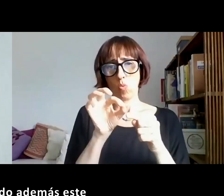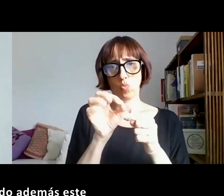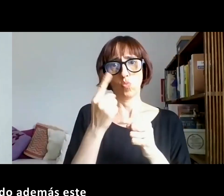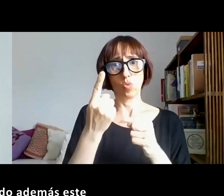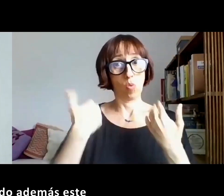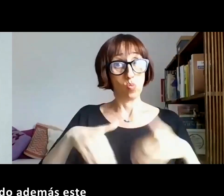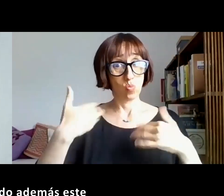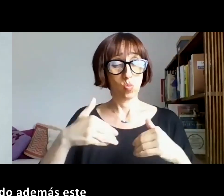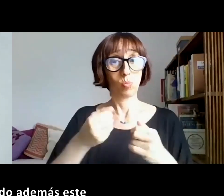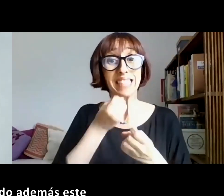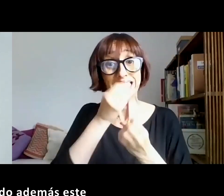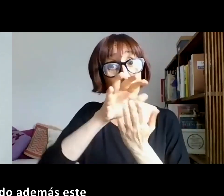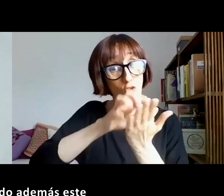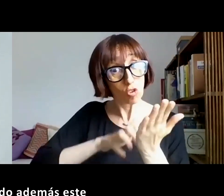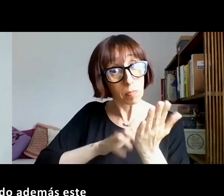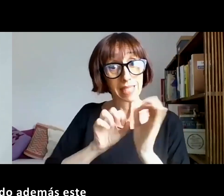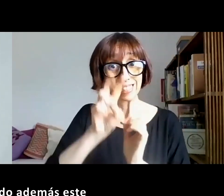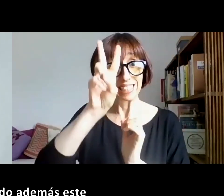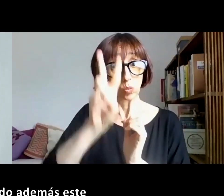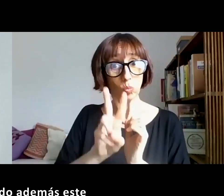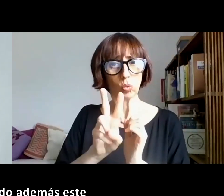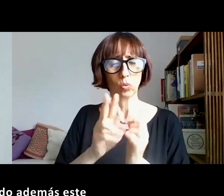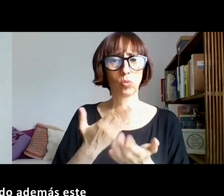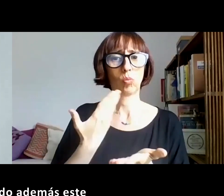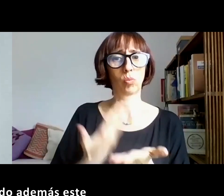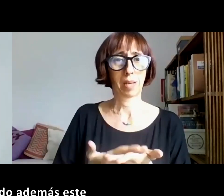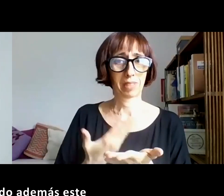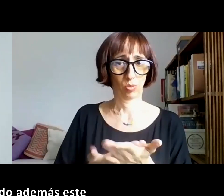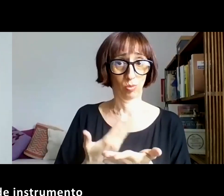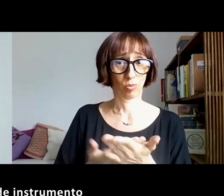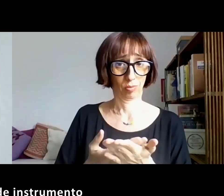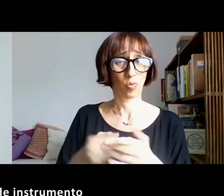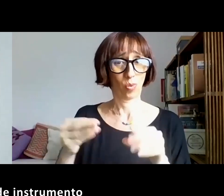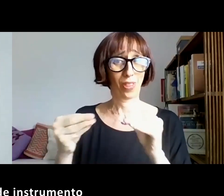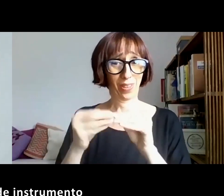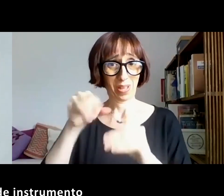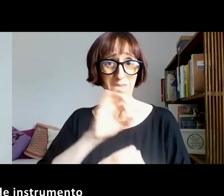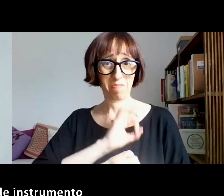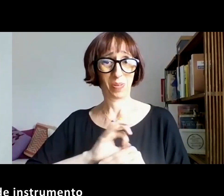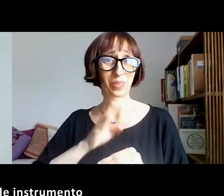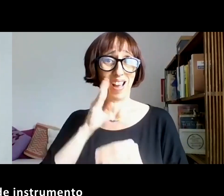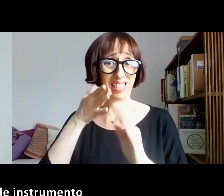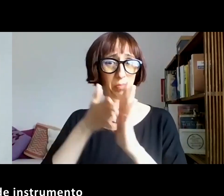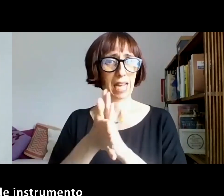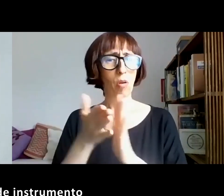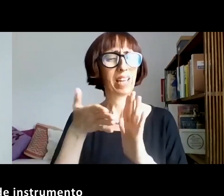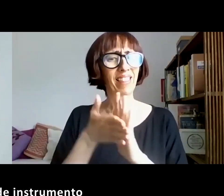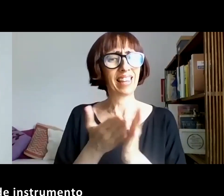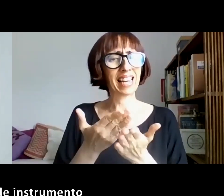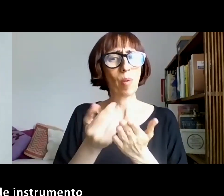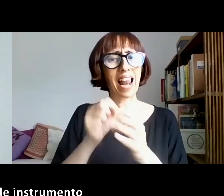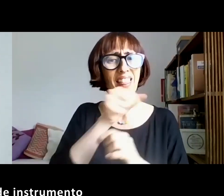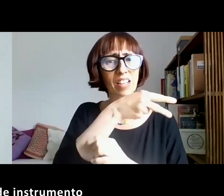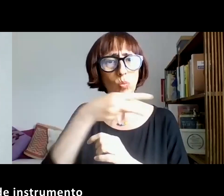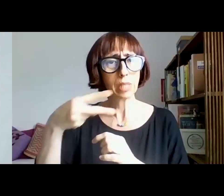revelado además este documento, me gustaría trasladar que sirve de instrumento de garantía, y